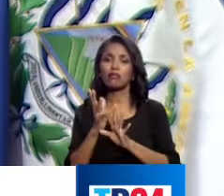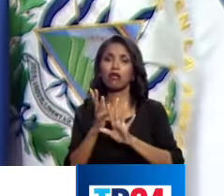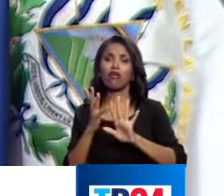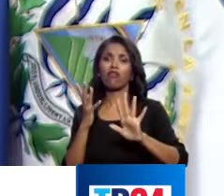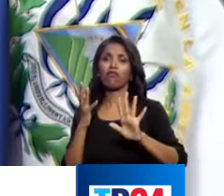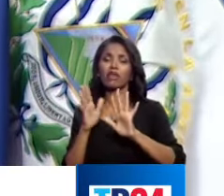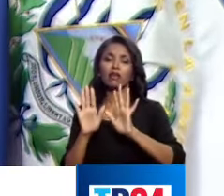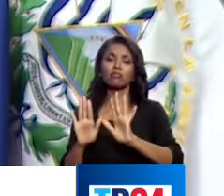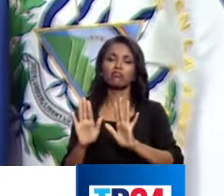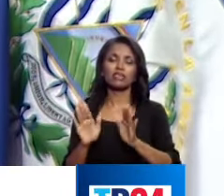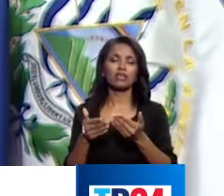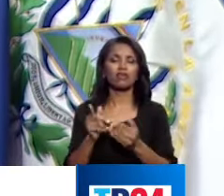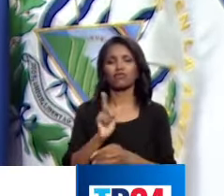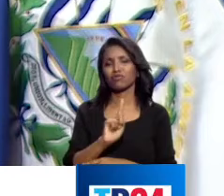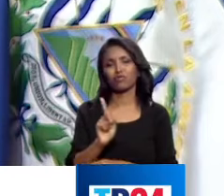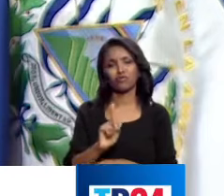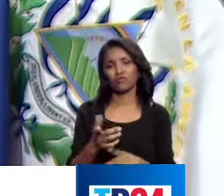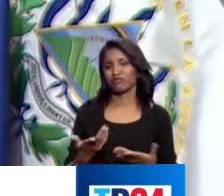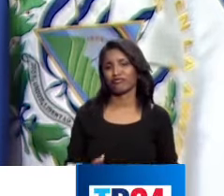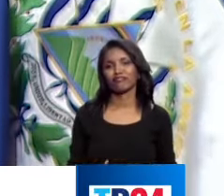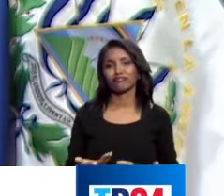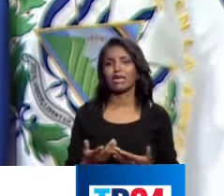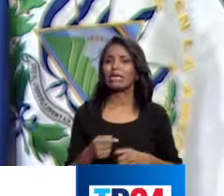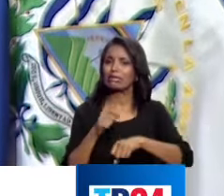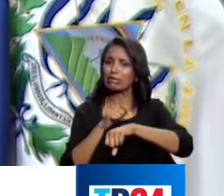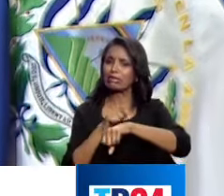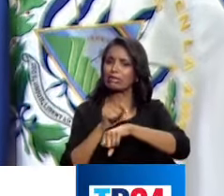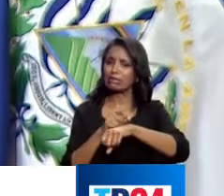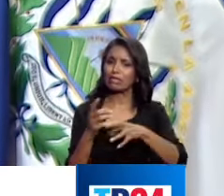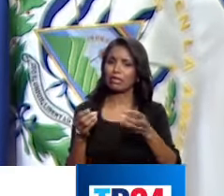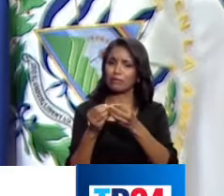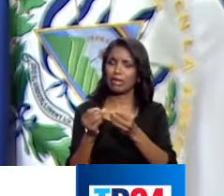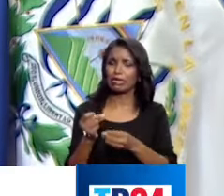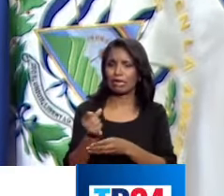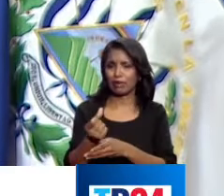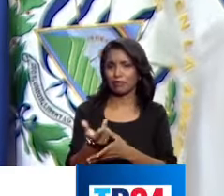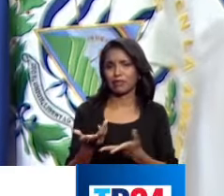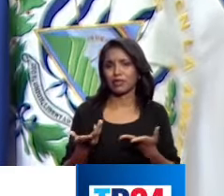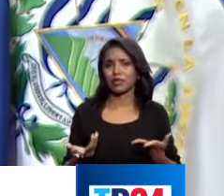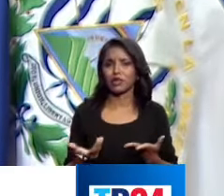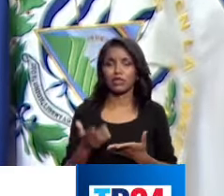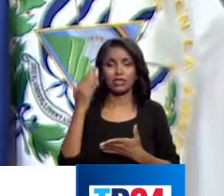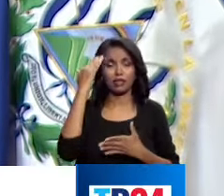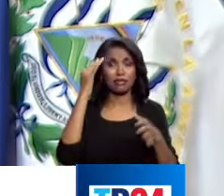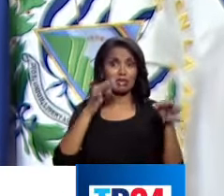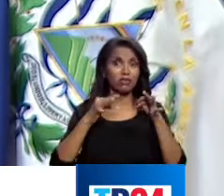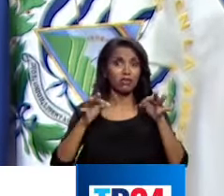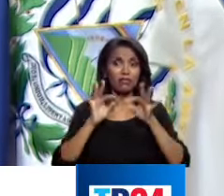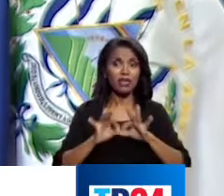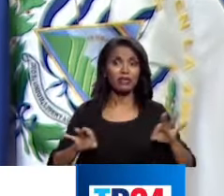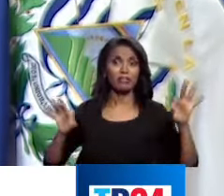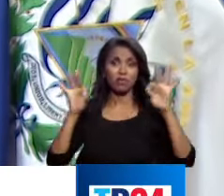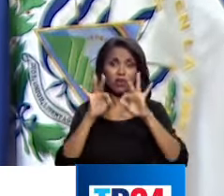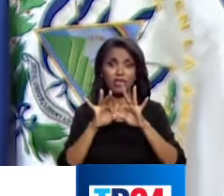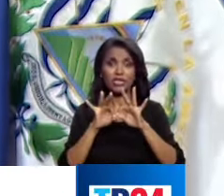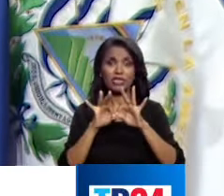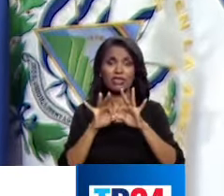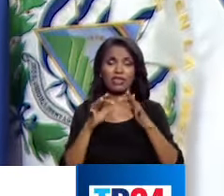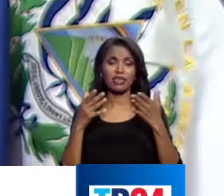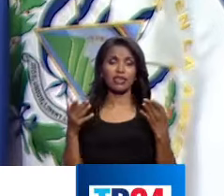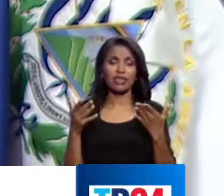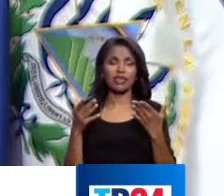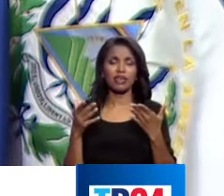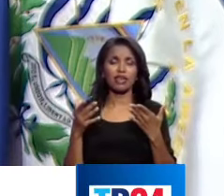filas. Tenemos que crear conciencia dentro de todas las instituciones del Estado que si el turismo es una prioridad, nadie puede